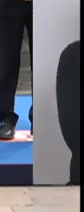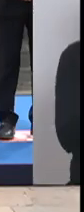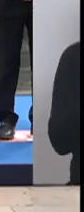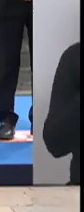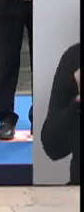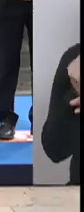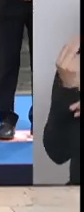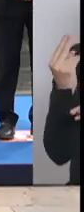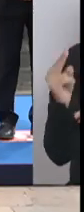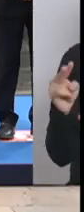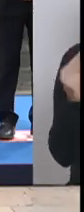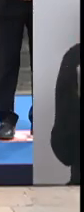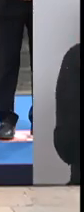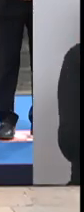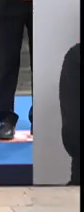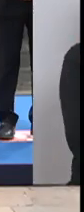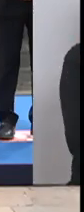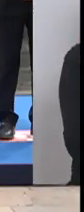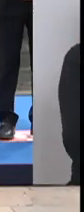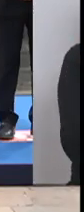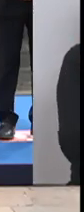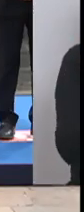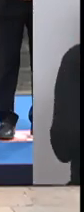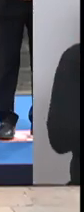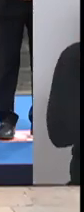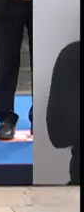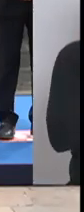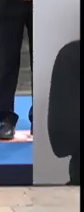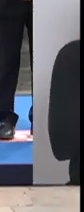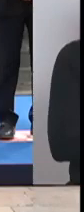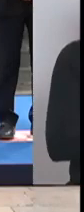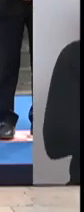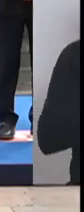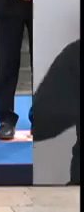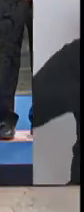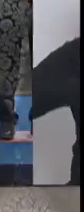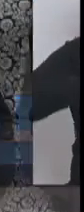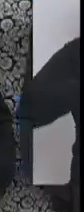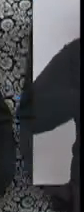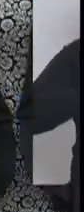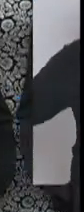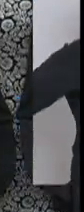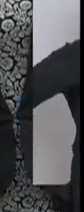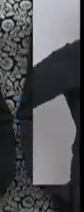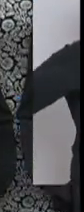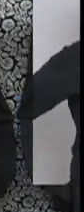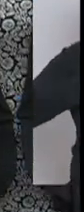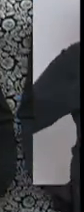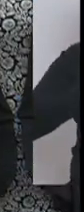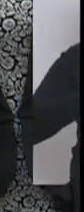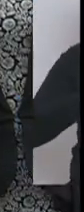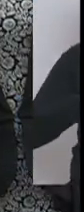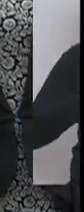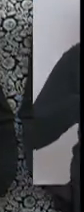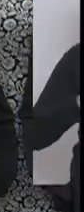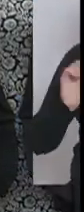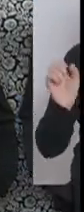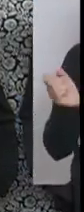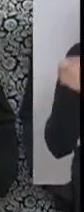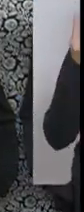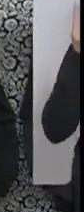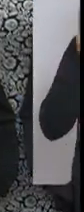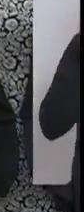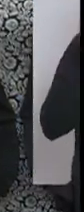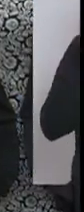cuando asume, prometéis y cumplir la Constitución. ¿Pero qué pasó con el primer retiro? ¿Por qué no fue al Tribunal Constitucional? Entonces la gente se